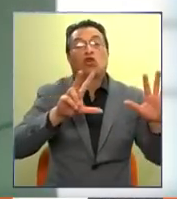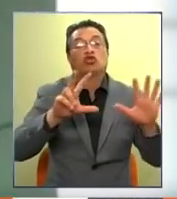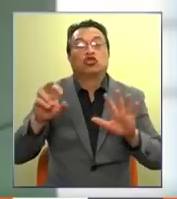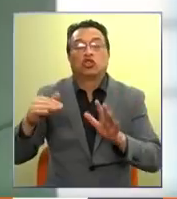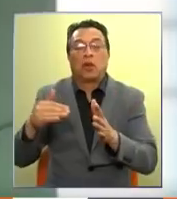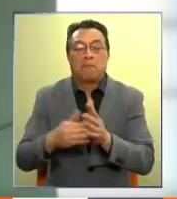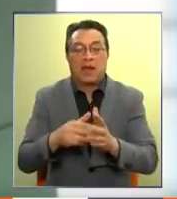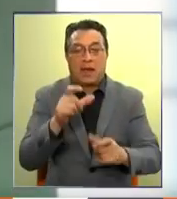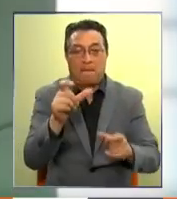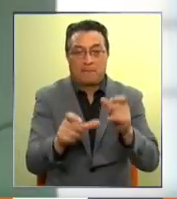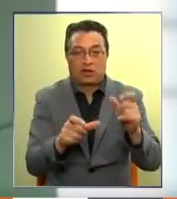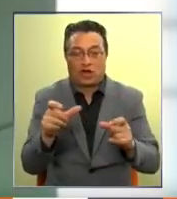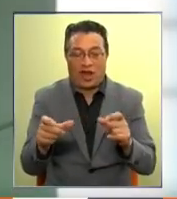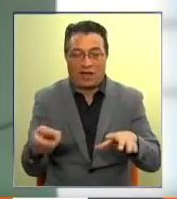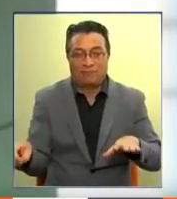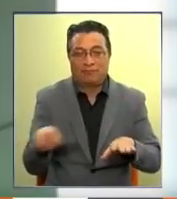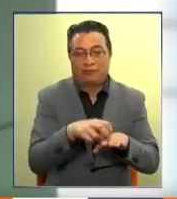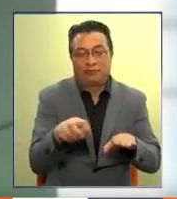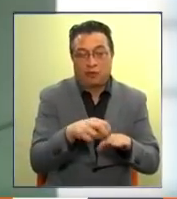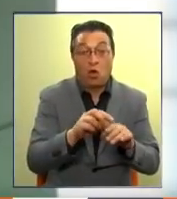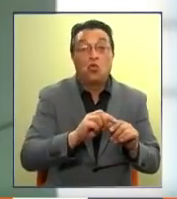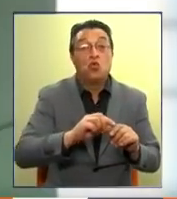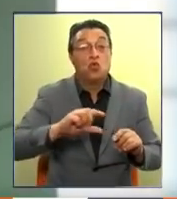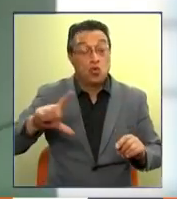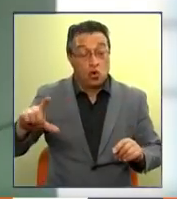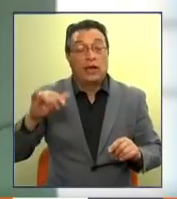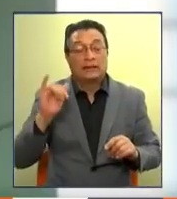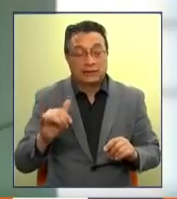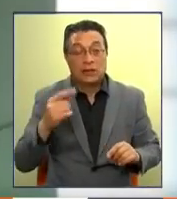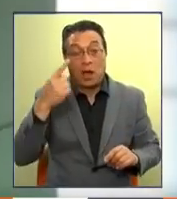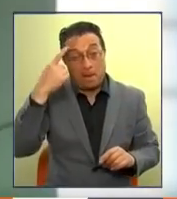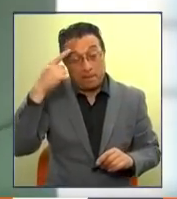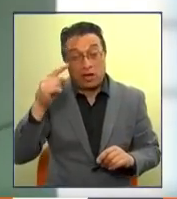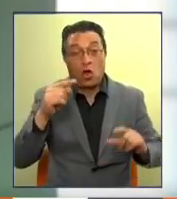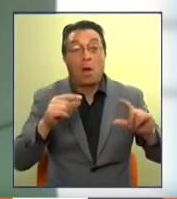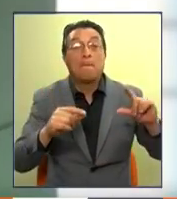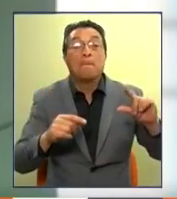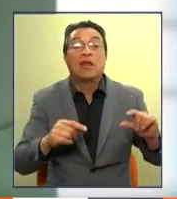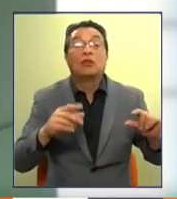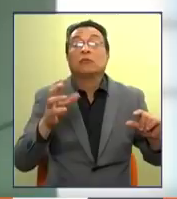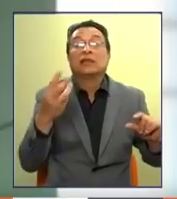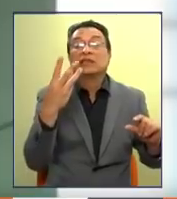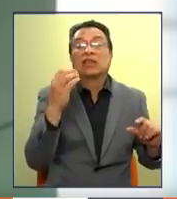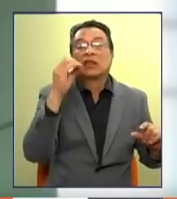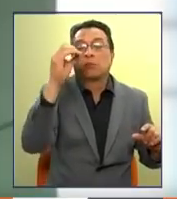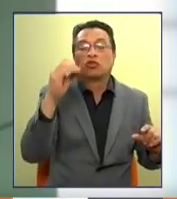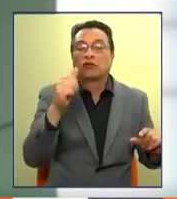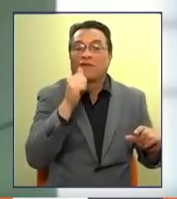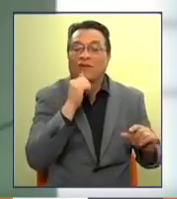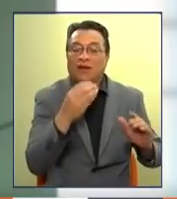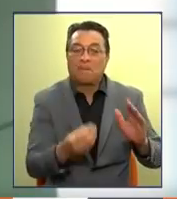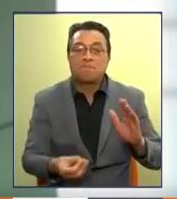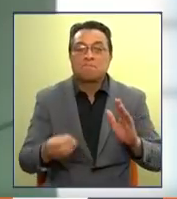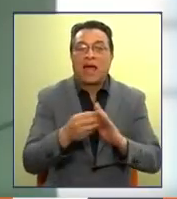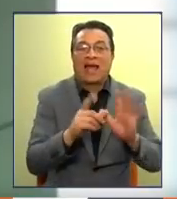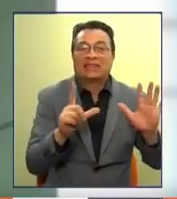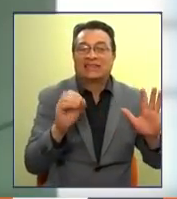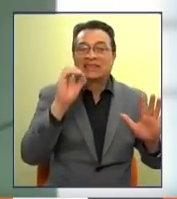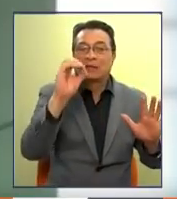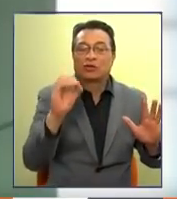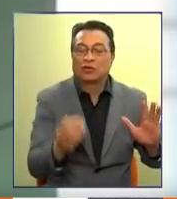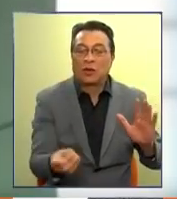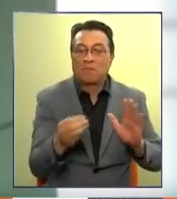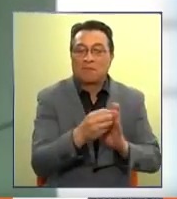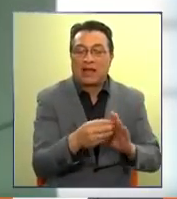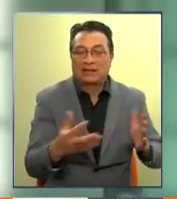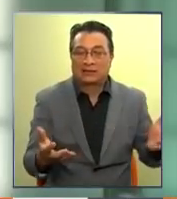pasajeros, que es un aumento notorio, pero sigue siendo menos de un 30% de la cifra para la cual está diseñada la red de